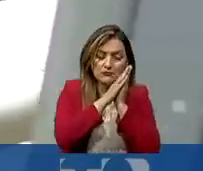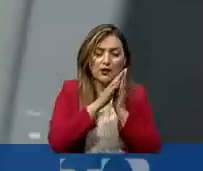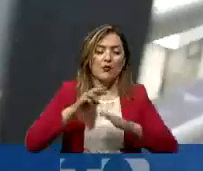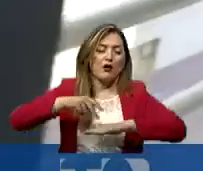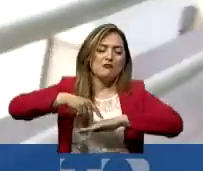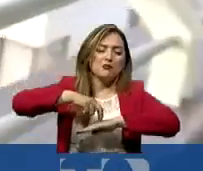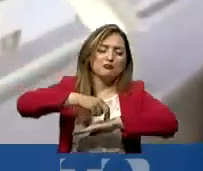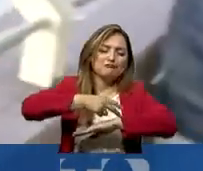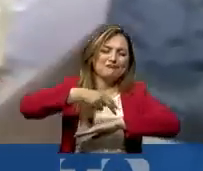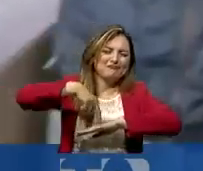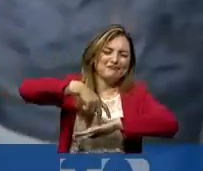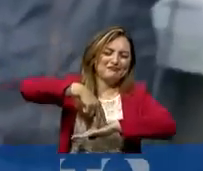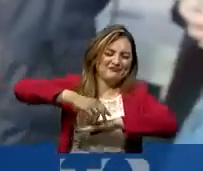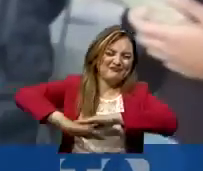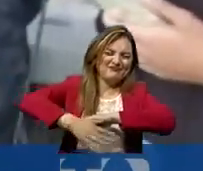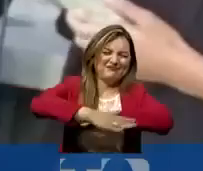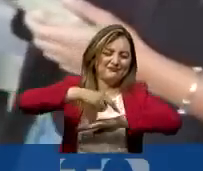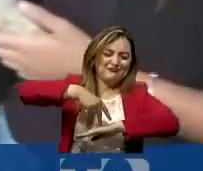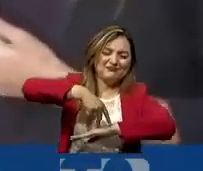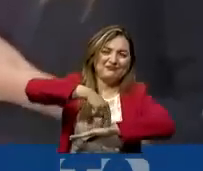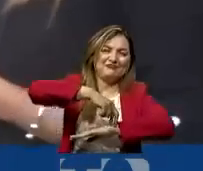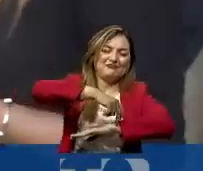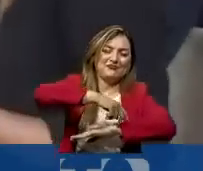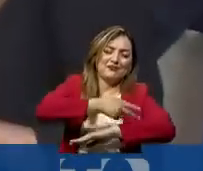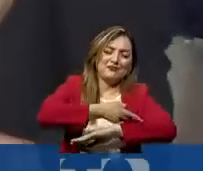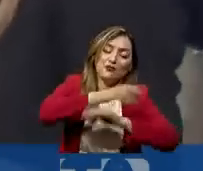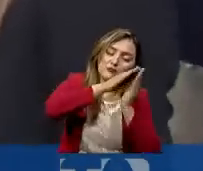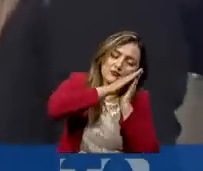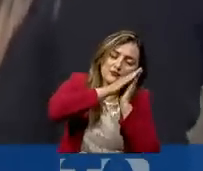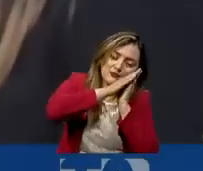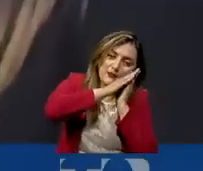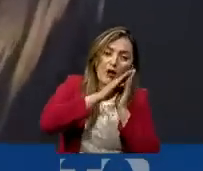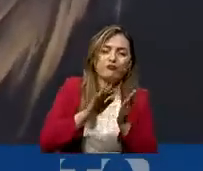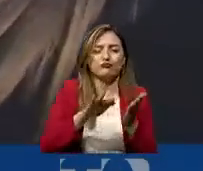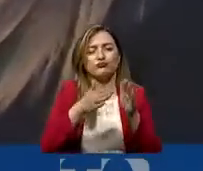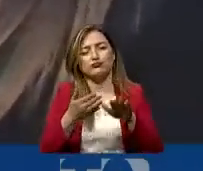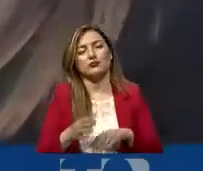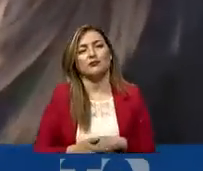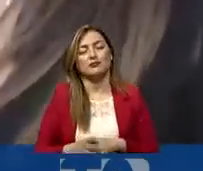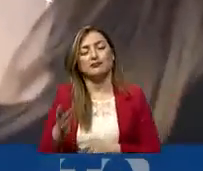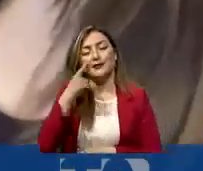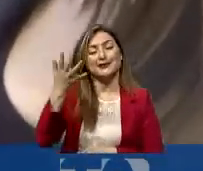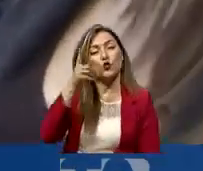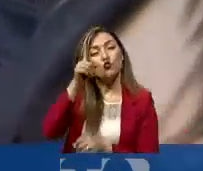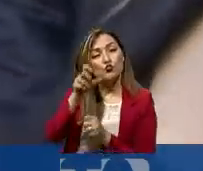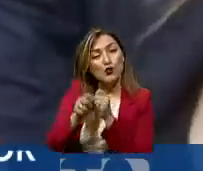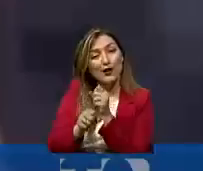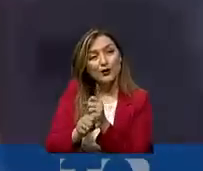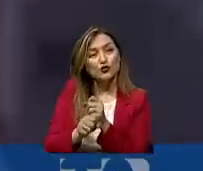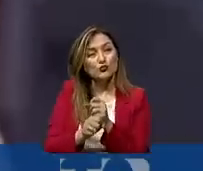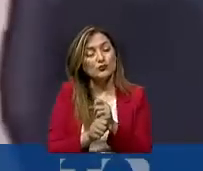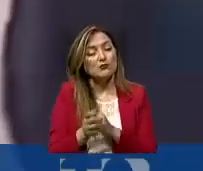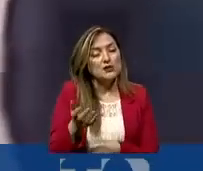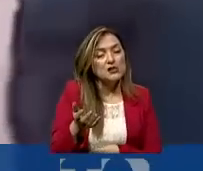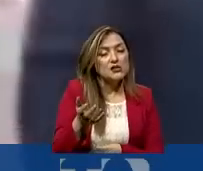de la quebrada. Hace un año hubo un indigente que también ya falleció, hace